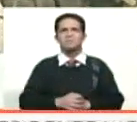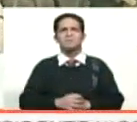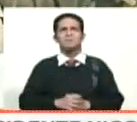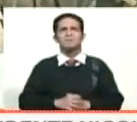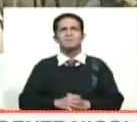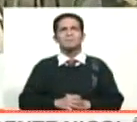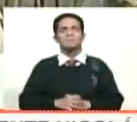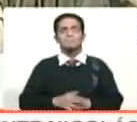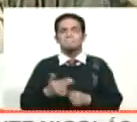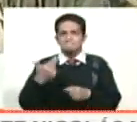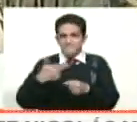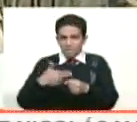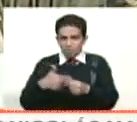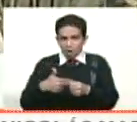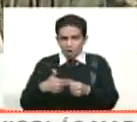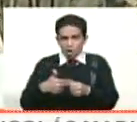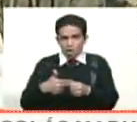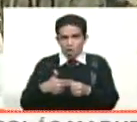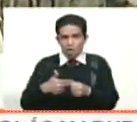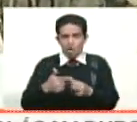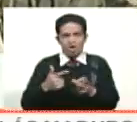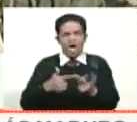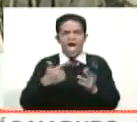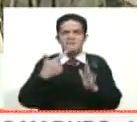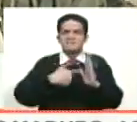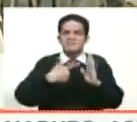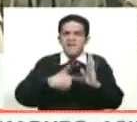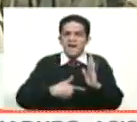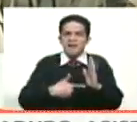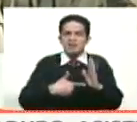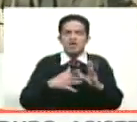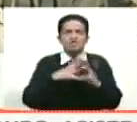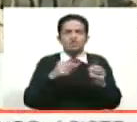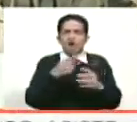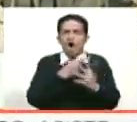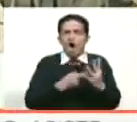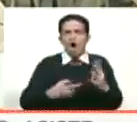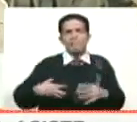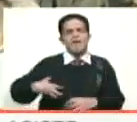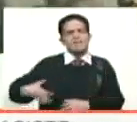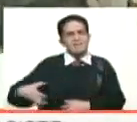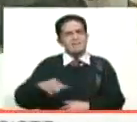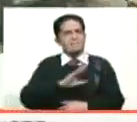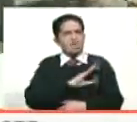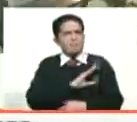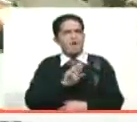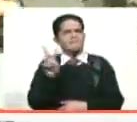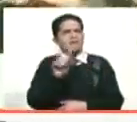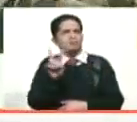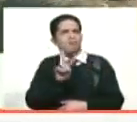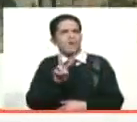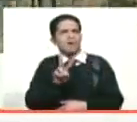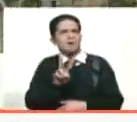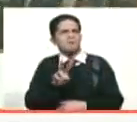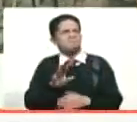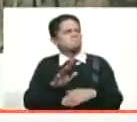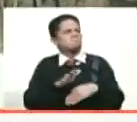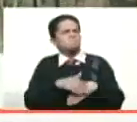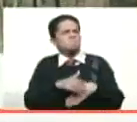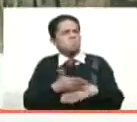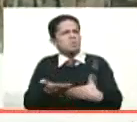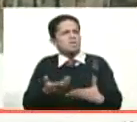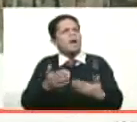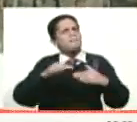El petróleo, el hierro, el aluminio, el oro, los diamantes, el gas, el agua. ¿Cuál es la causa? Los